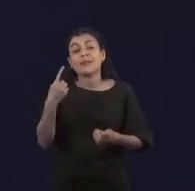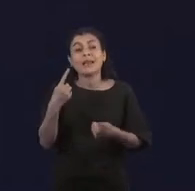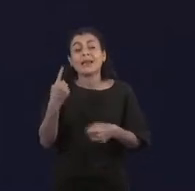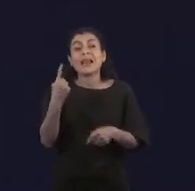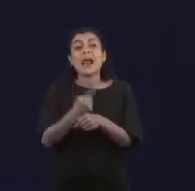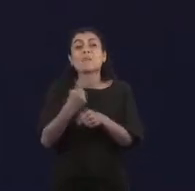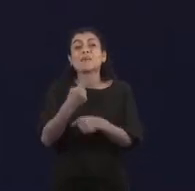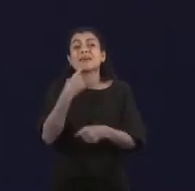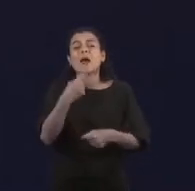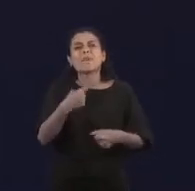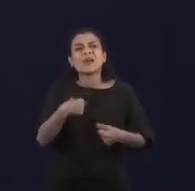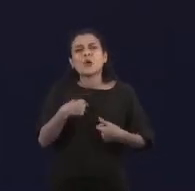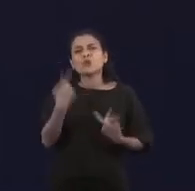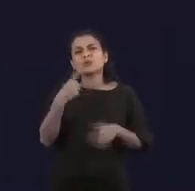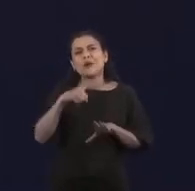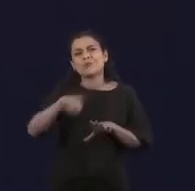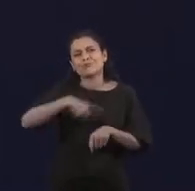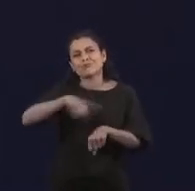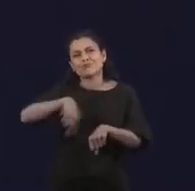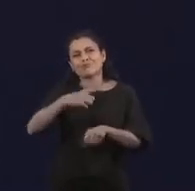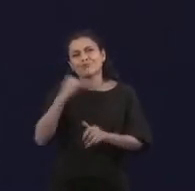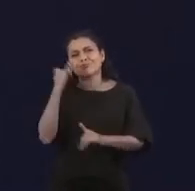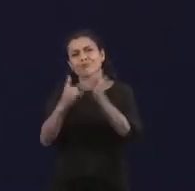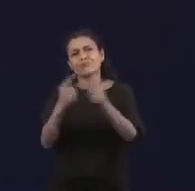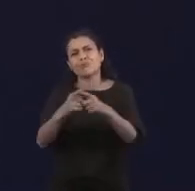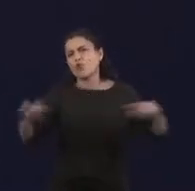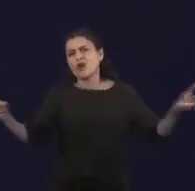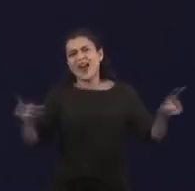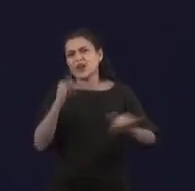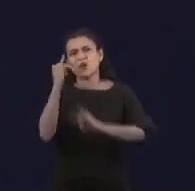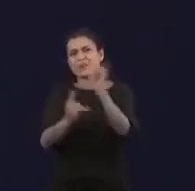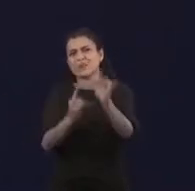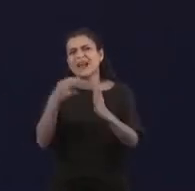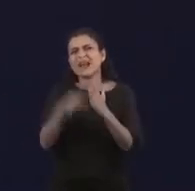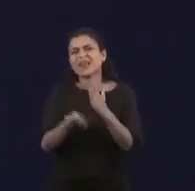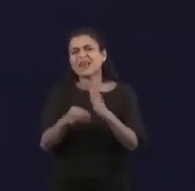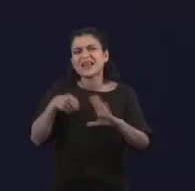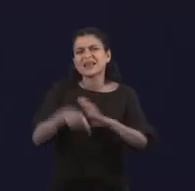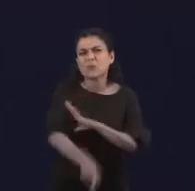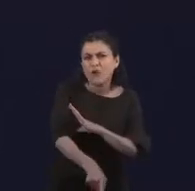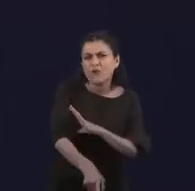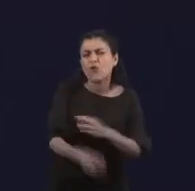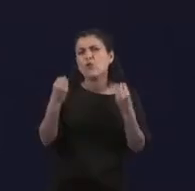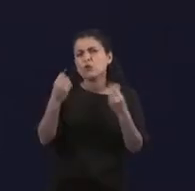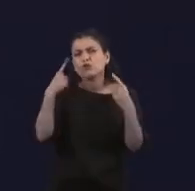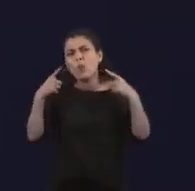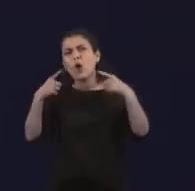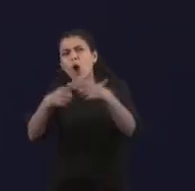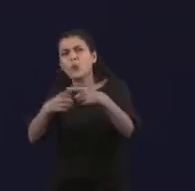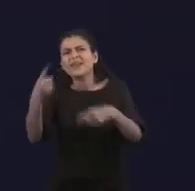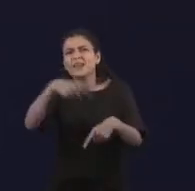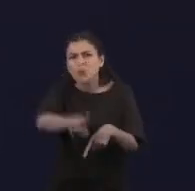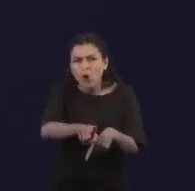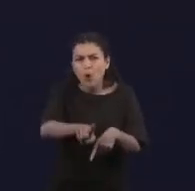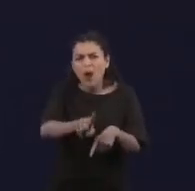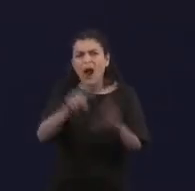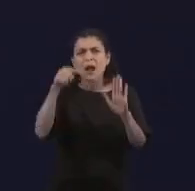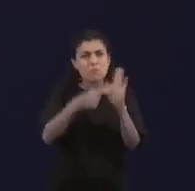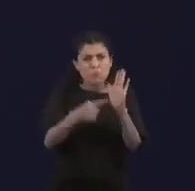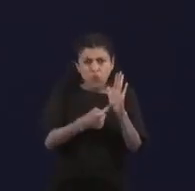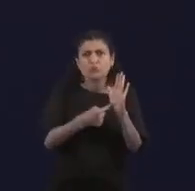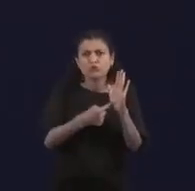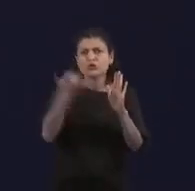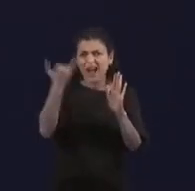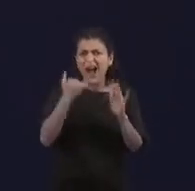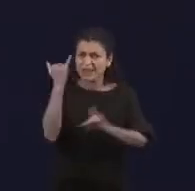horas para efectivamente detallarte hacia dónde vamos en cada uno de los puntos que nombraste, pero